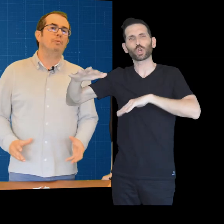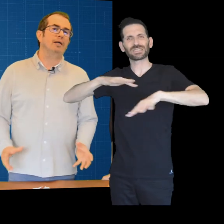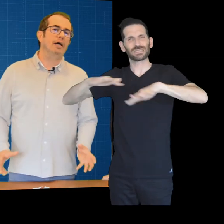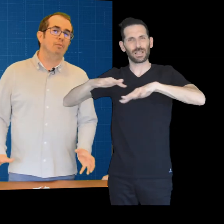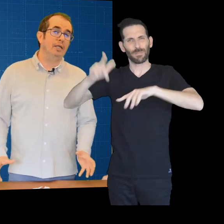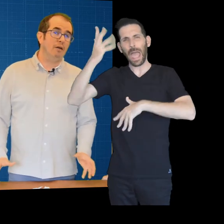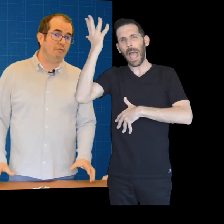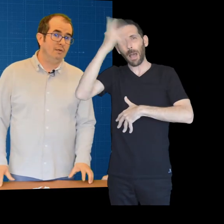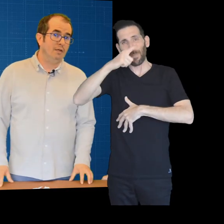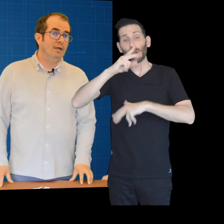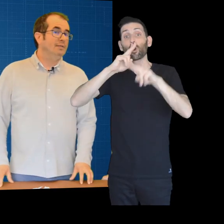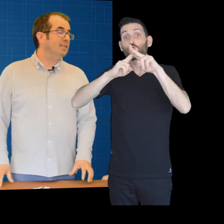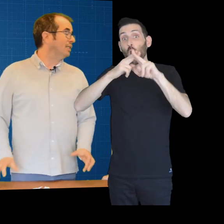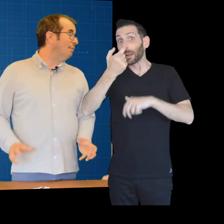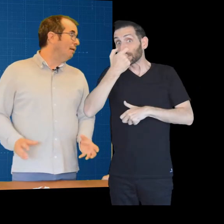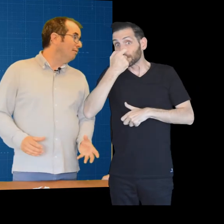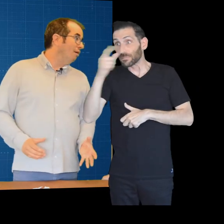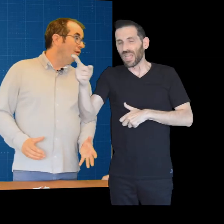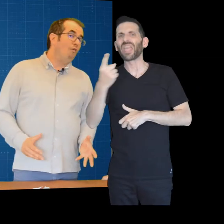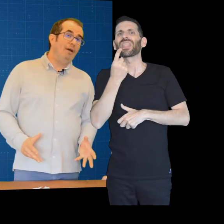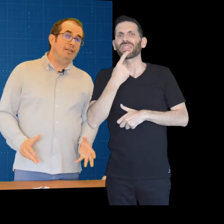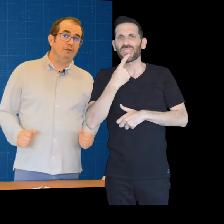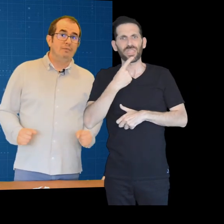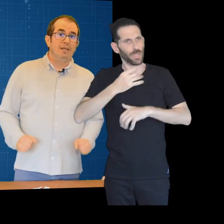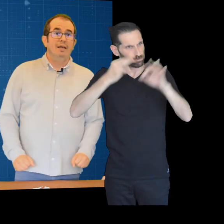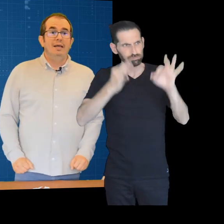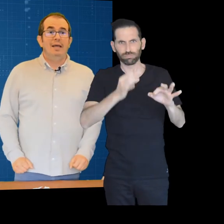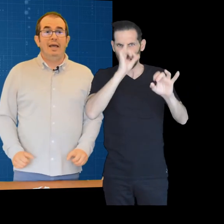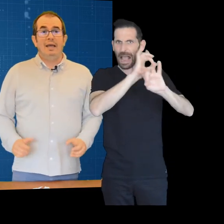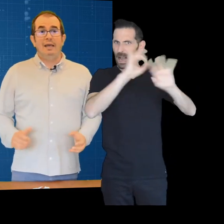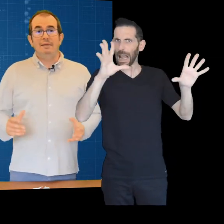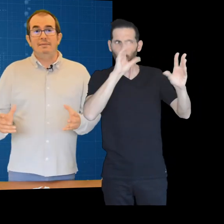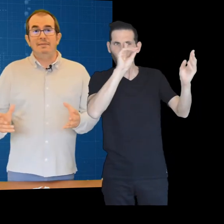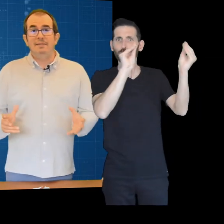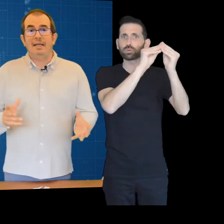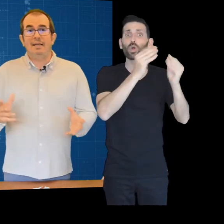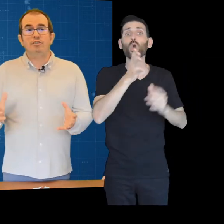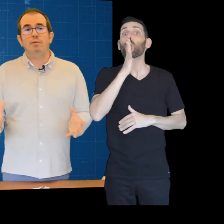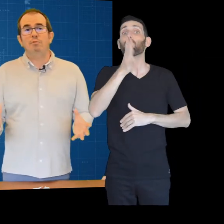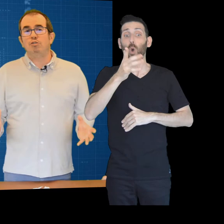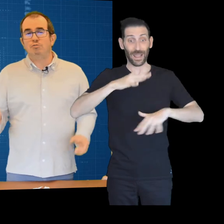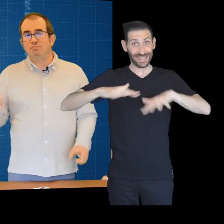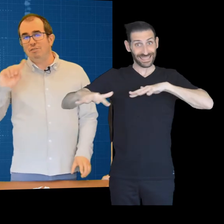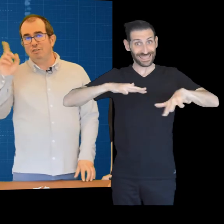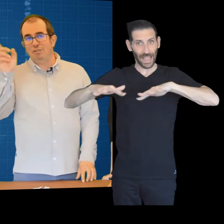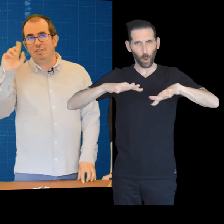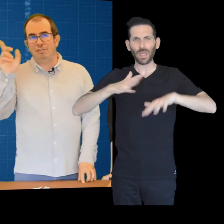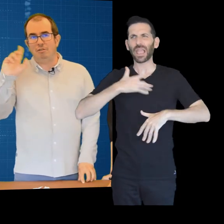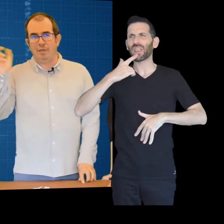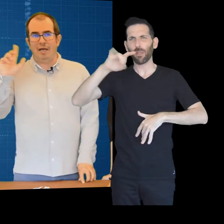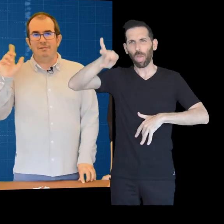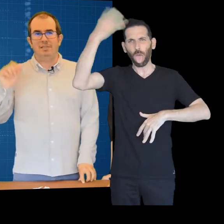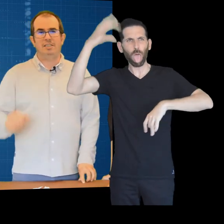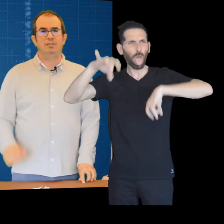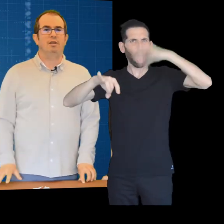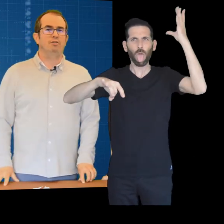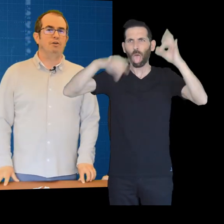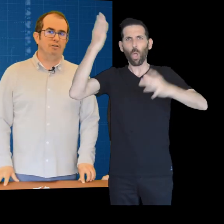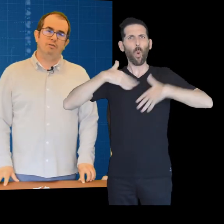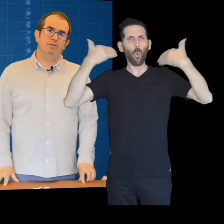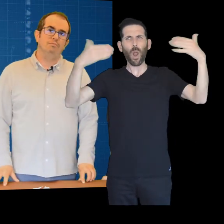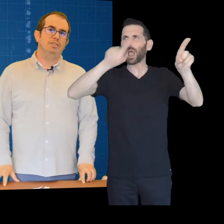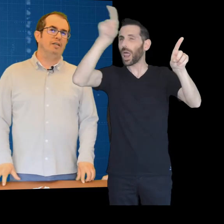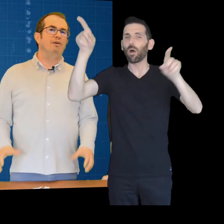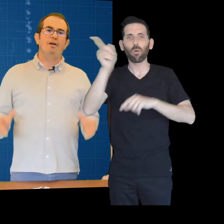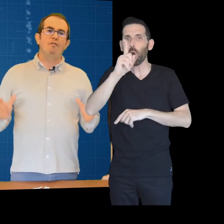o norteamericano Benioff destacaban o feito de que os terremotos non se distribuían de xeito